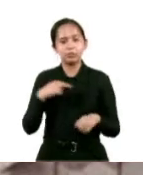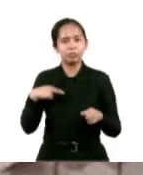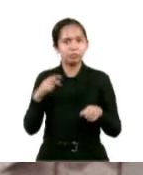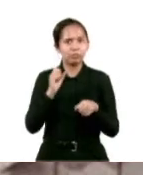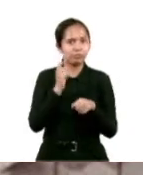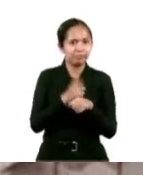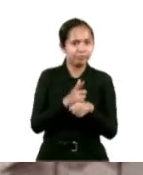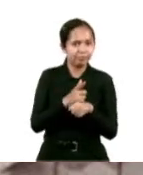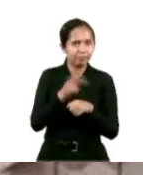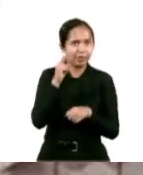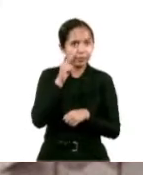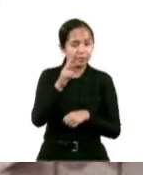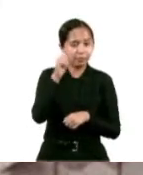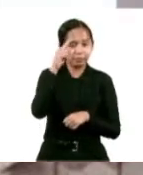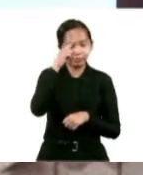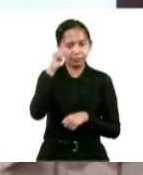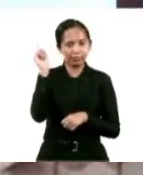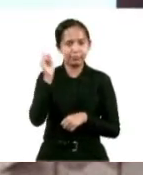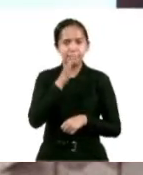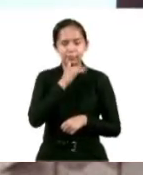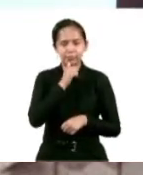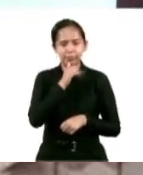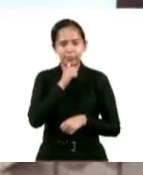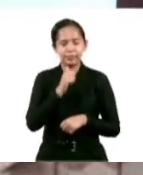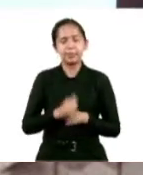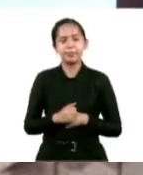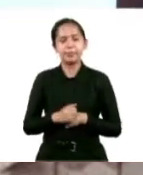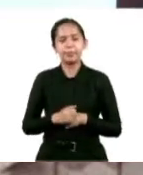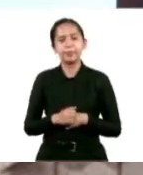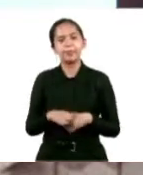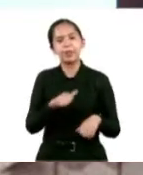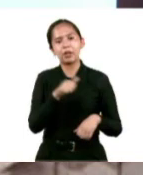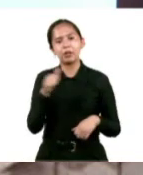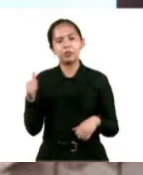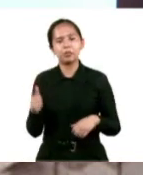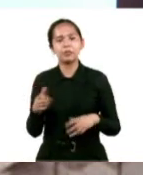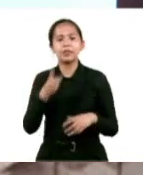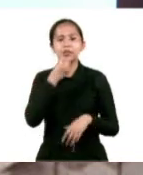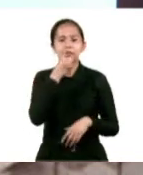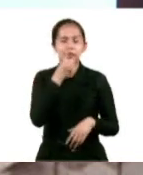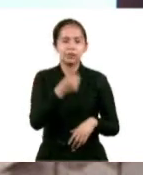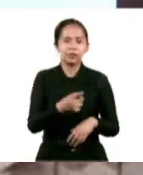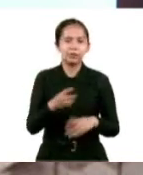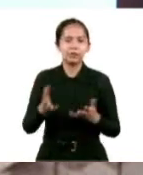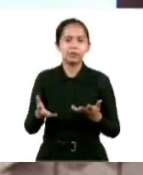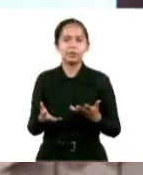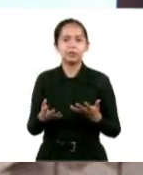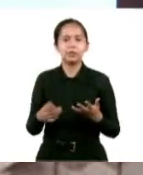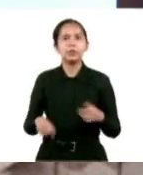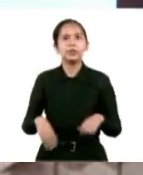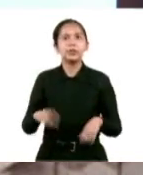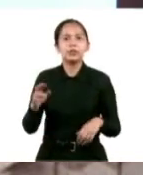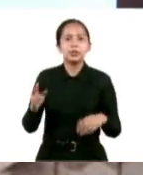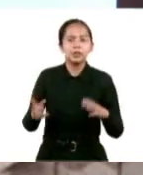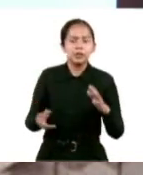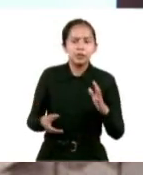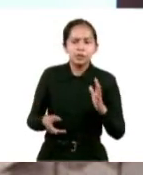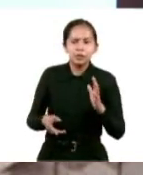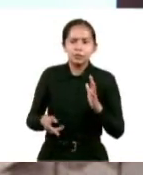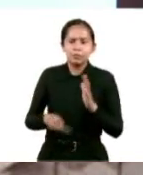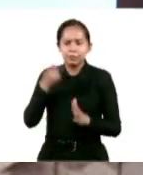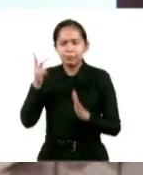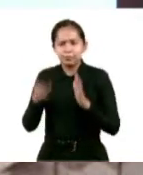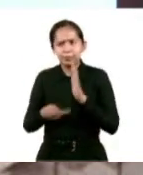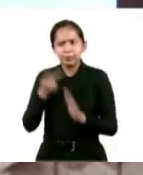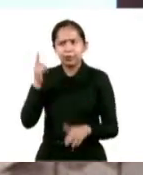vista. Adelante. ¿Qué otra inconsistencia? Mencionan que no se realizaron inspecciones rutinarias en el